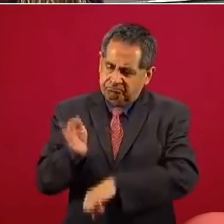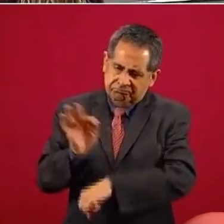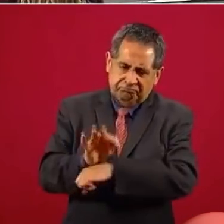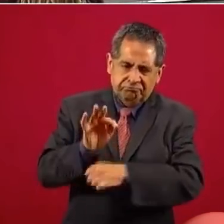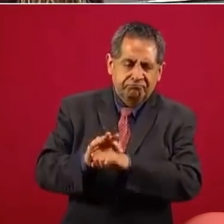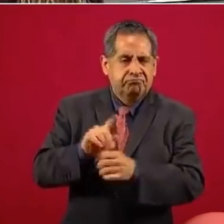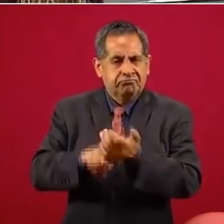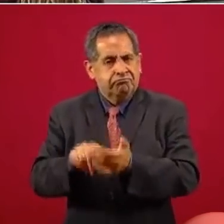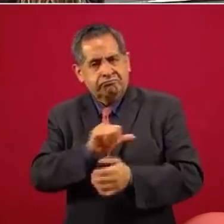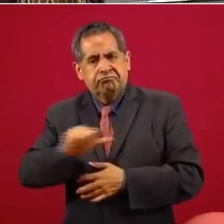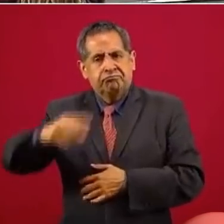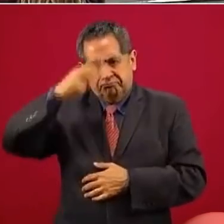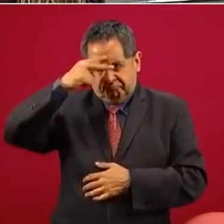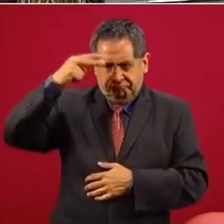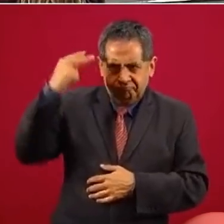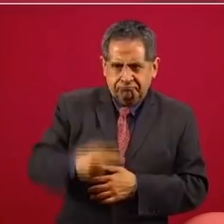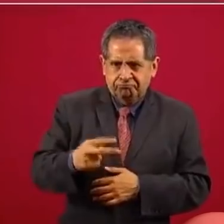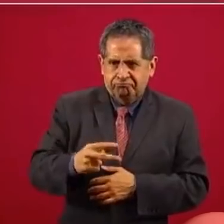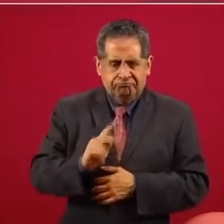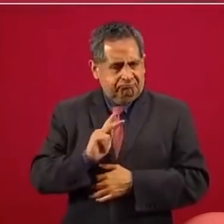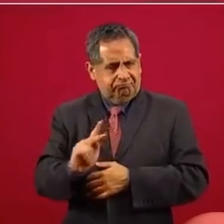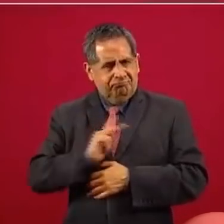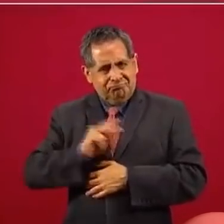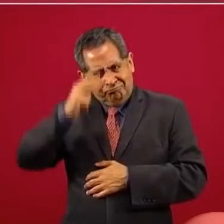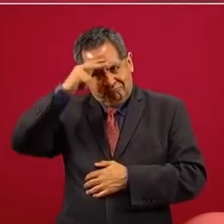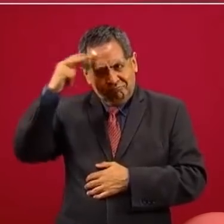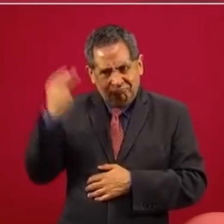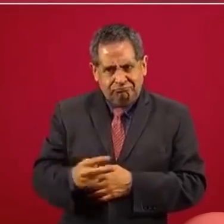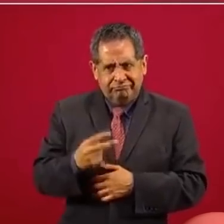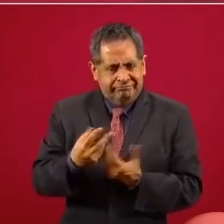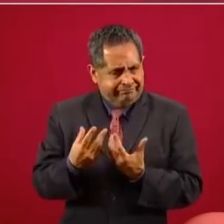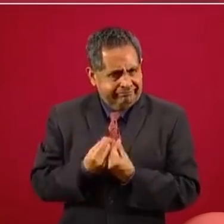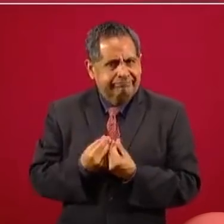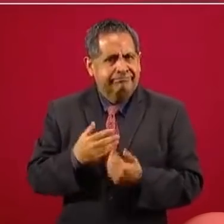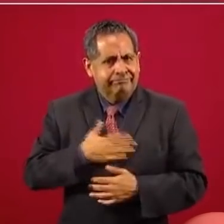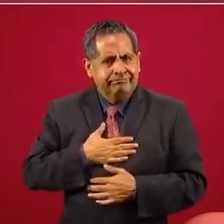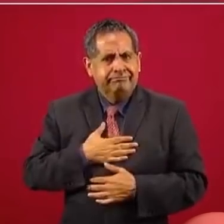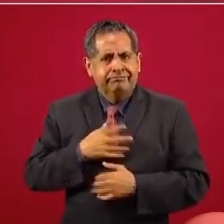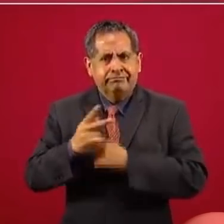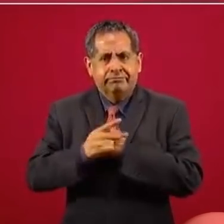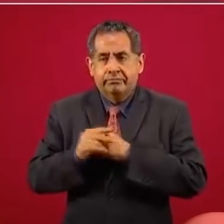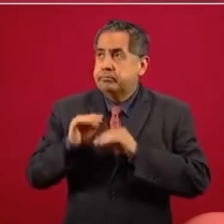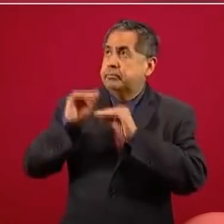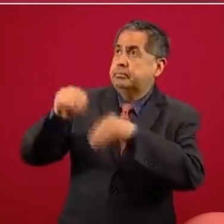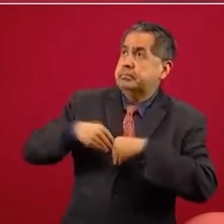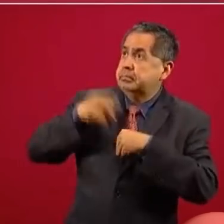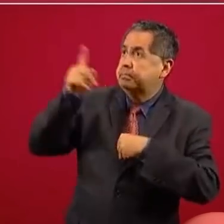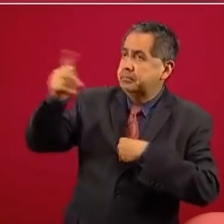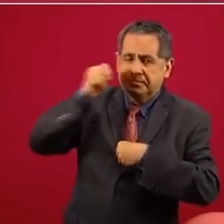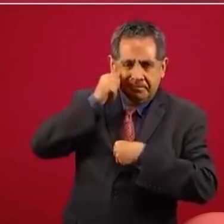a las y a los mexicanos que son parte de la nación mexicana, aunque estén fuera de México.